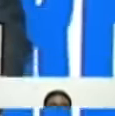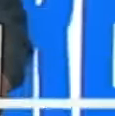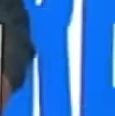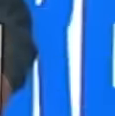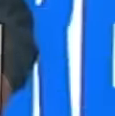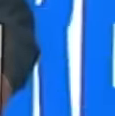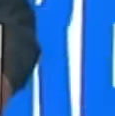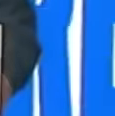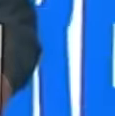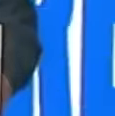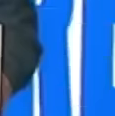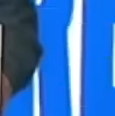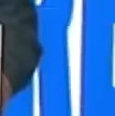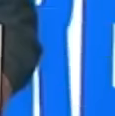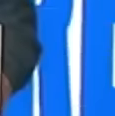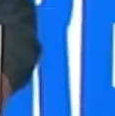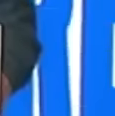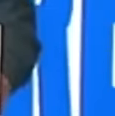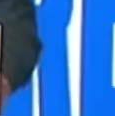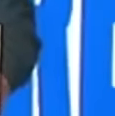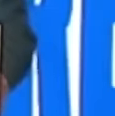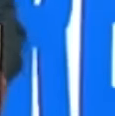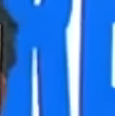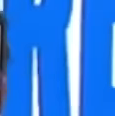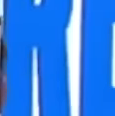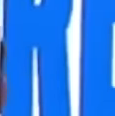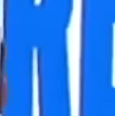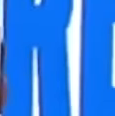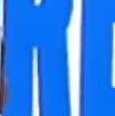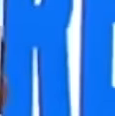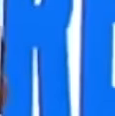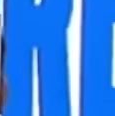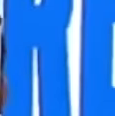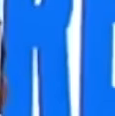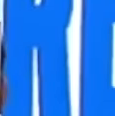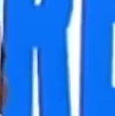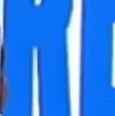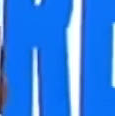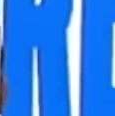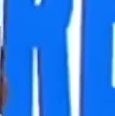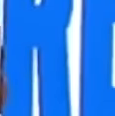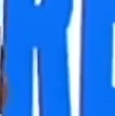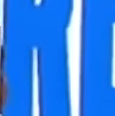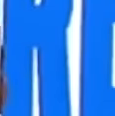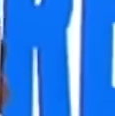Todavía estamos esperando las pruebas. Pero un bobo, un imbécil